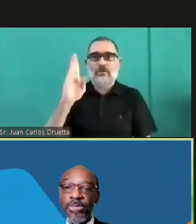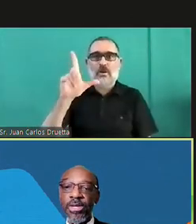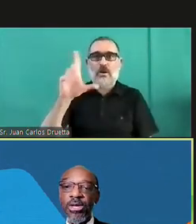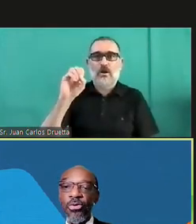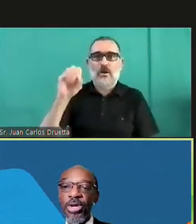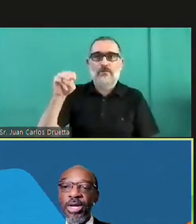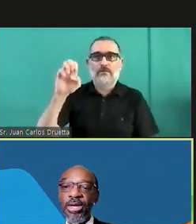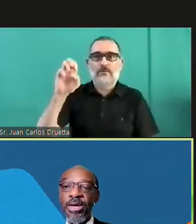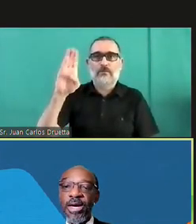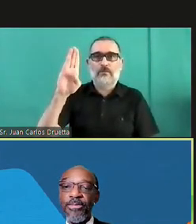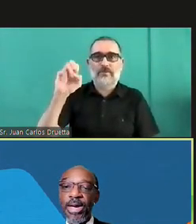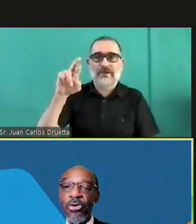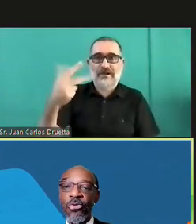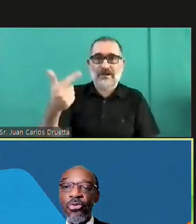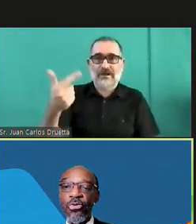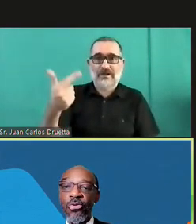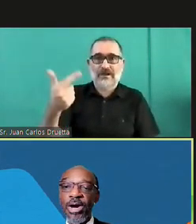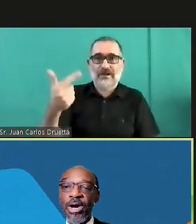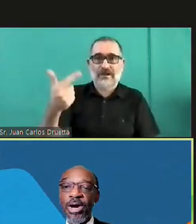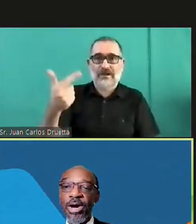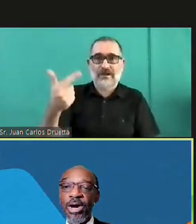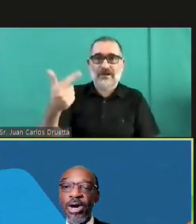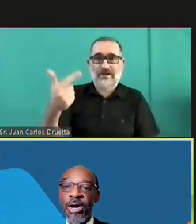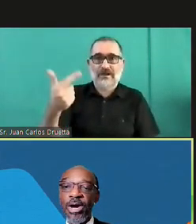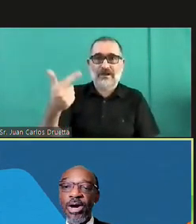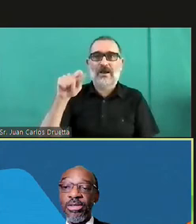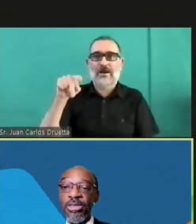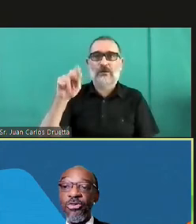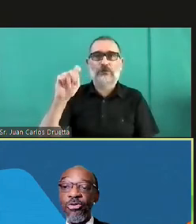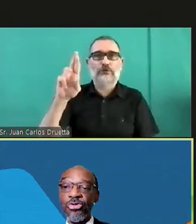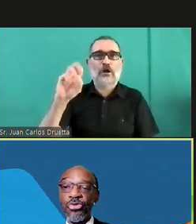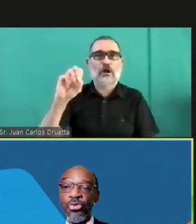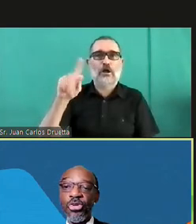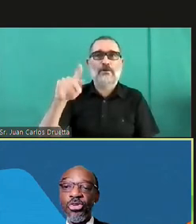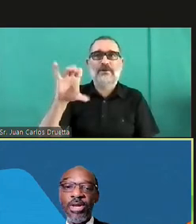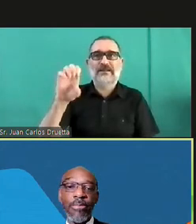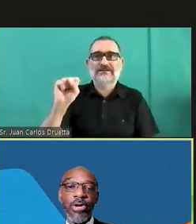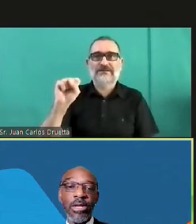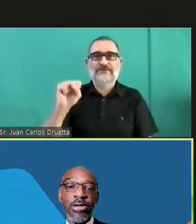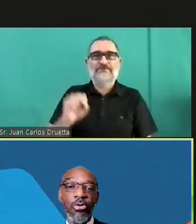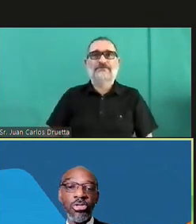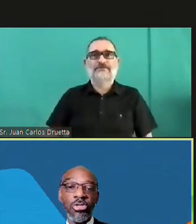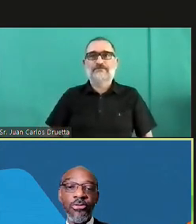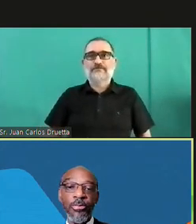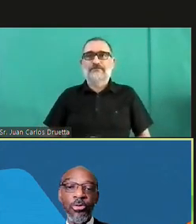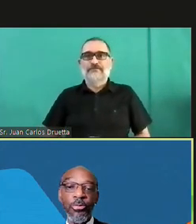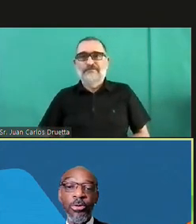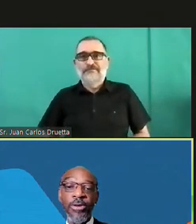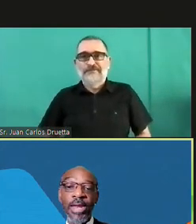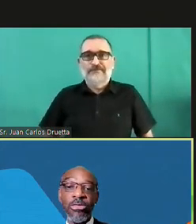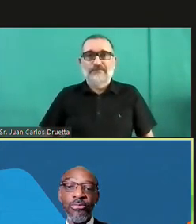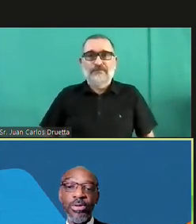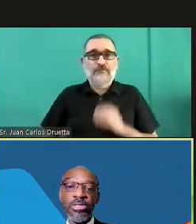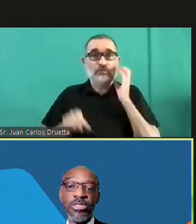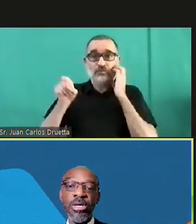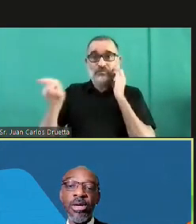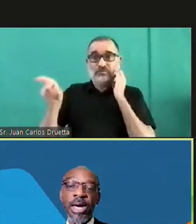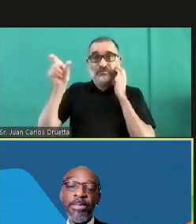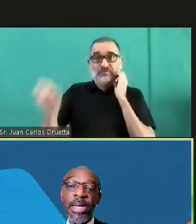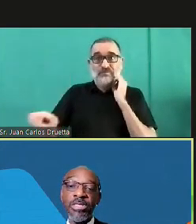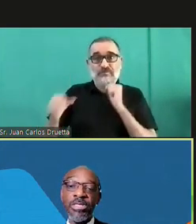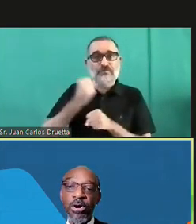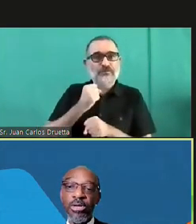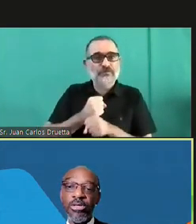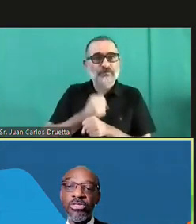y comida sana alimentos sanos en méxico brasil y otros países en lópez e tenemos el placer de colaborar